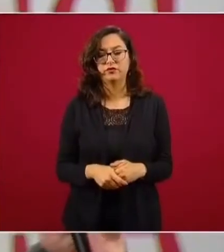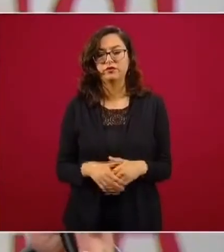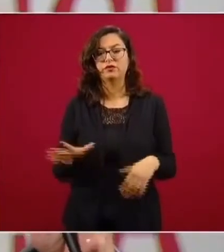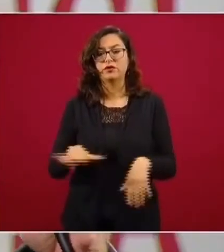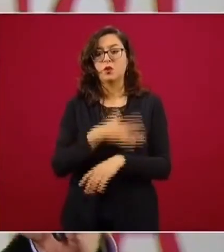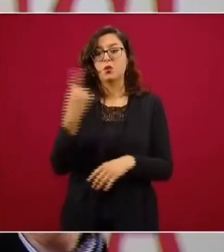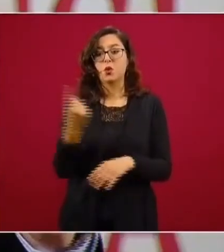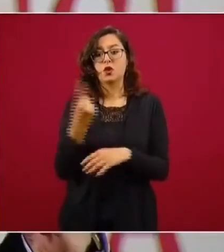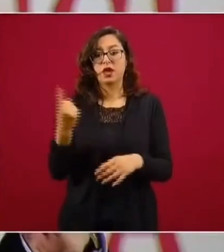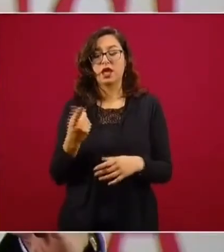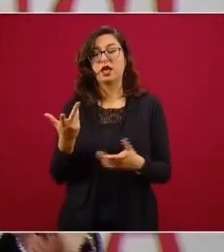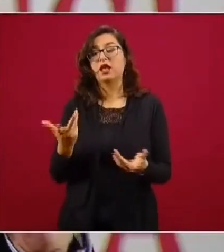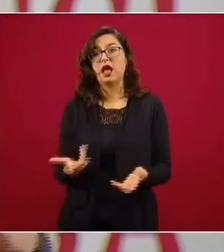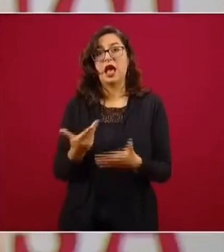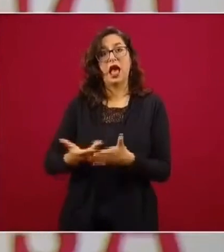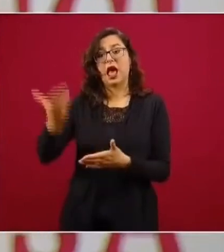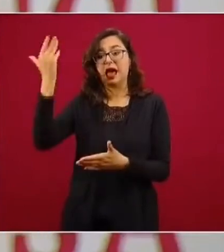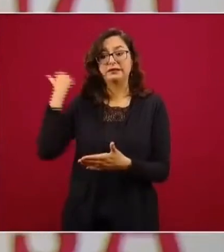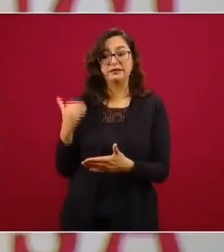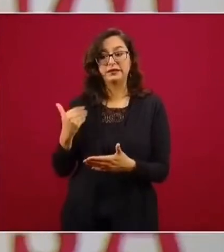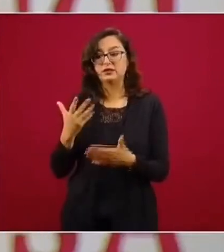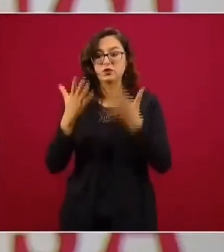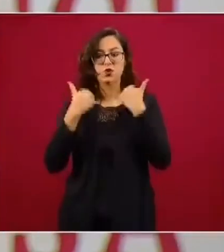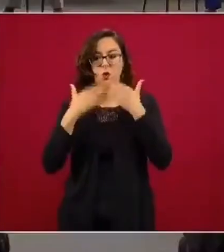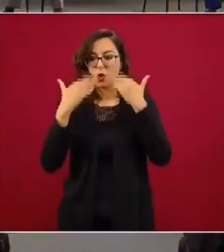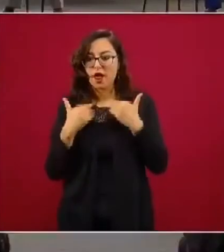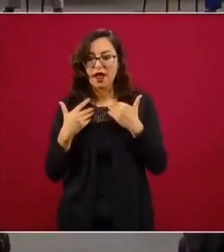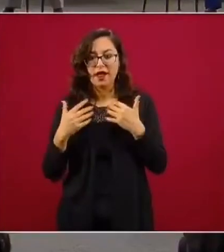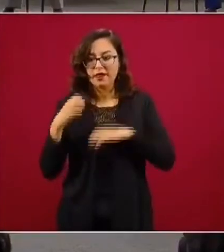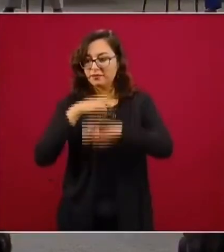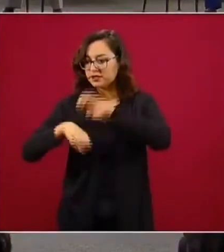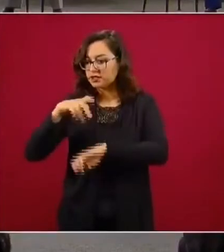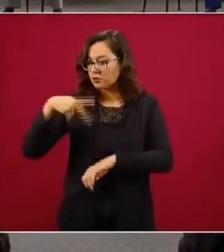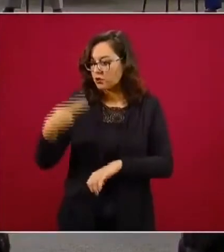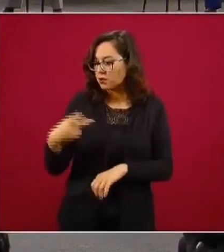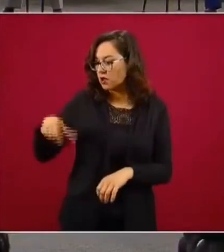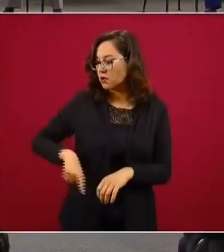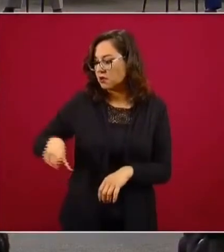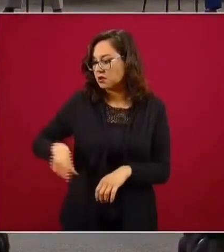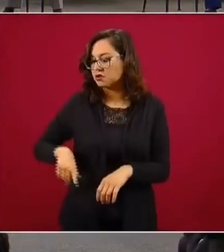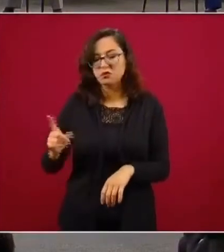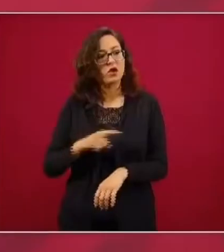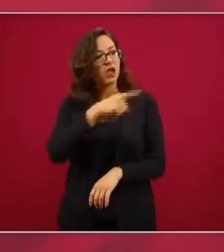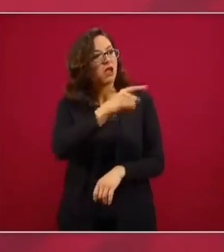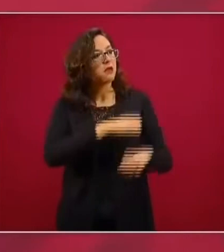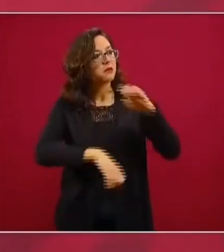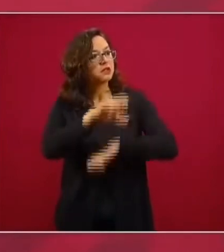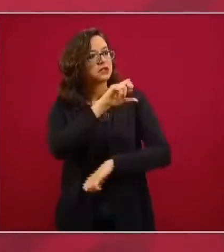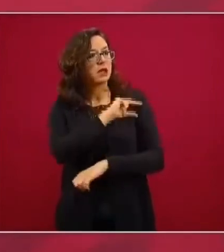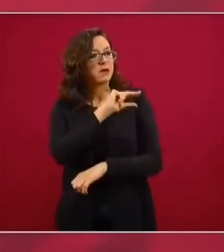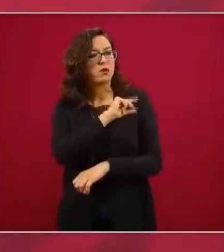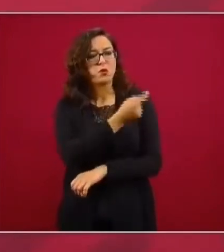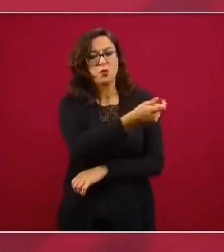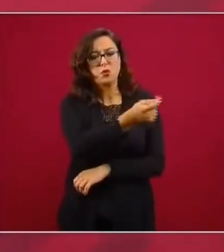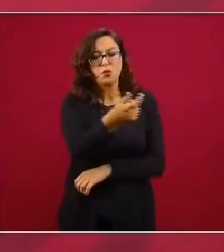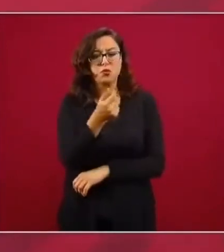gran corrupción porque es un mercado oligopólico. Quienes distribuyen, muy pocos. ¿Y qué sucedía? Mucho